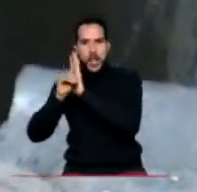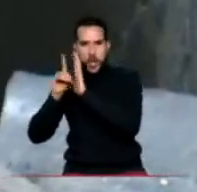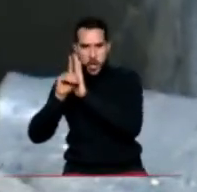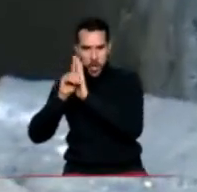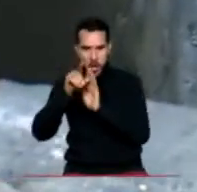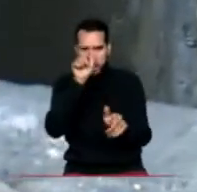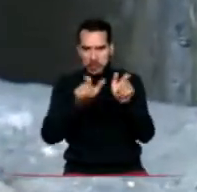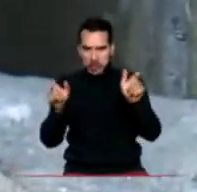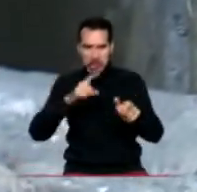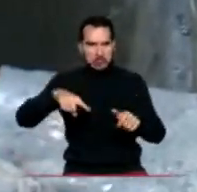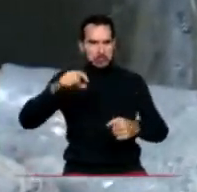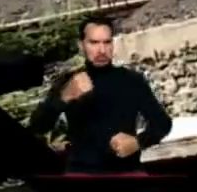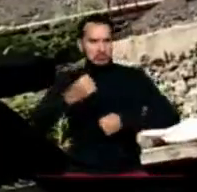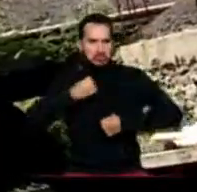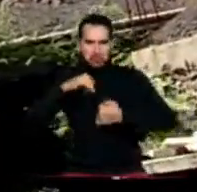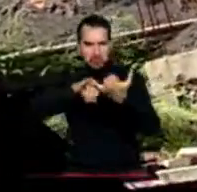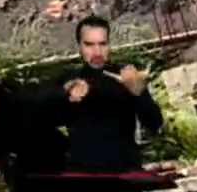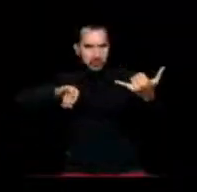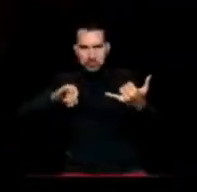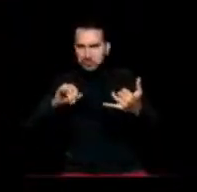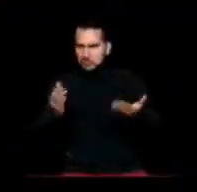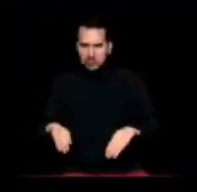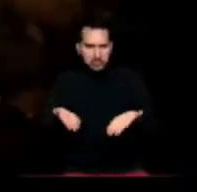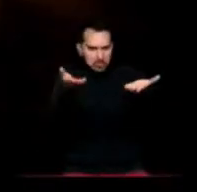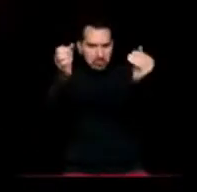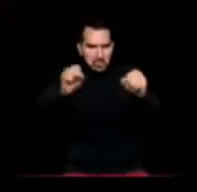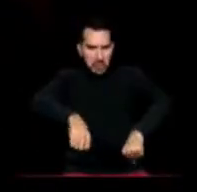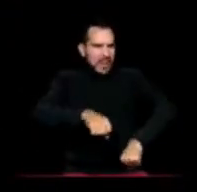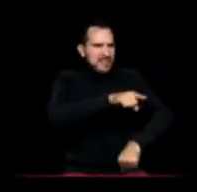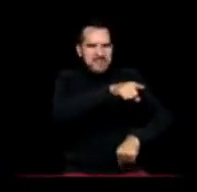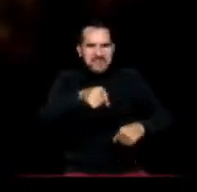desarrollar operaciones independientes contra este delito.